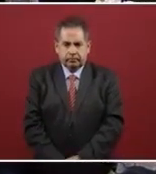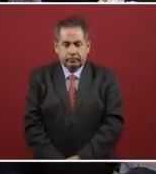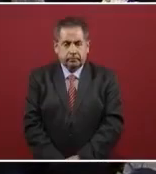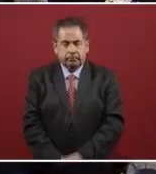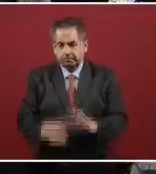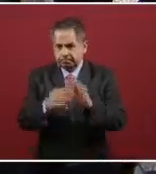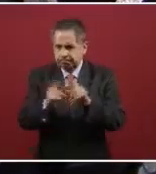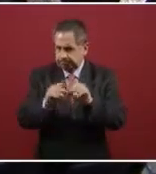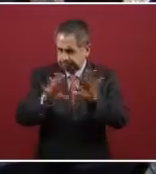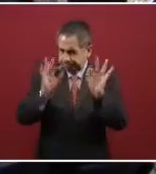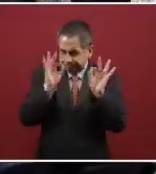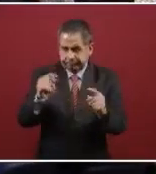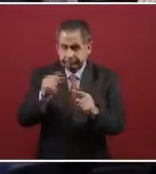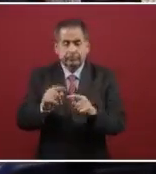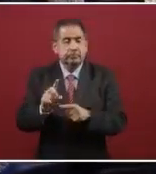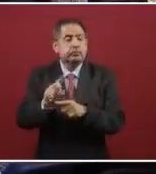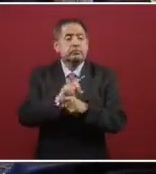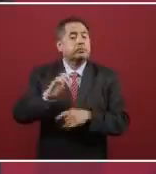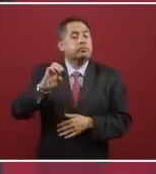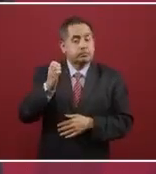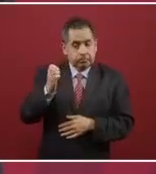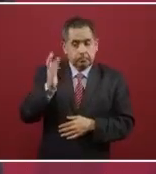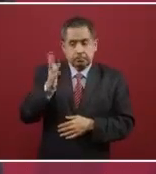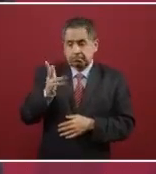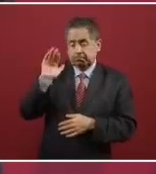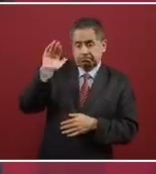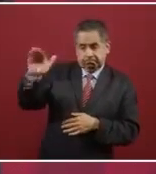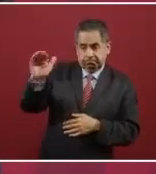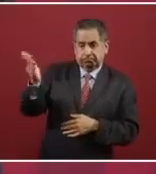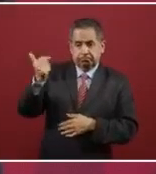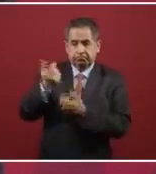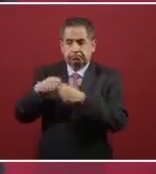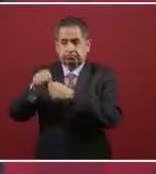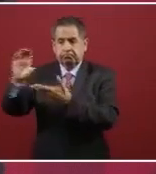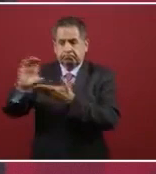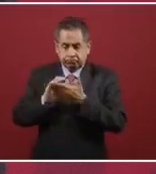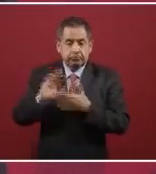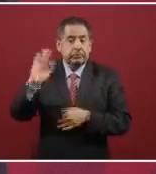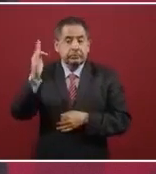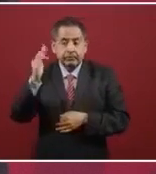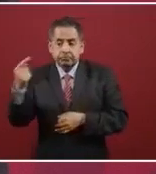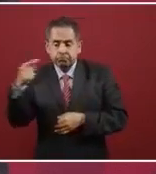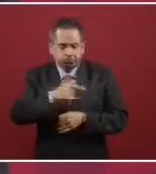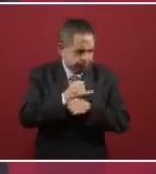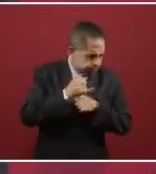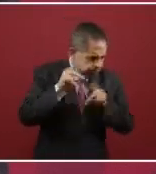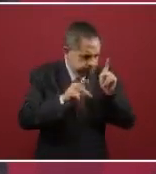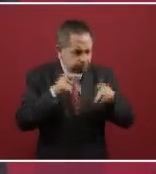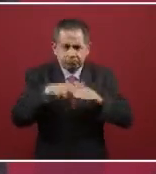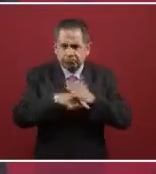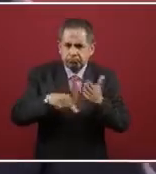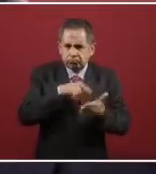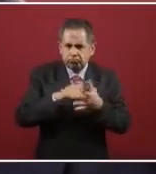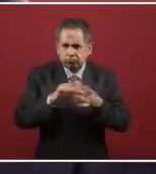Nada más para apreciar la información, desde enero se reclamó el pago del seguro, en febrero se hicieron diligencias, ya se visitó el